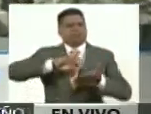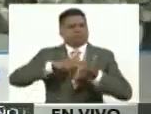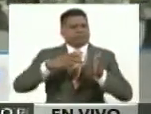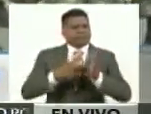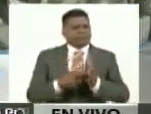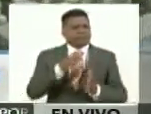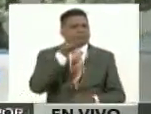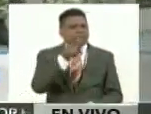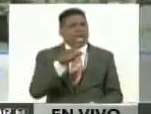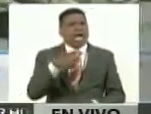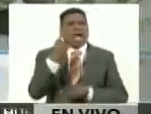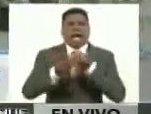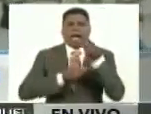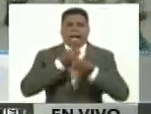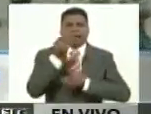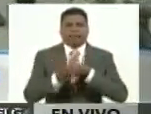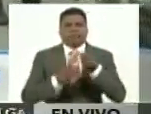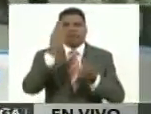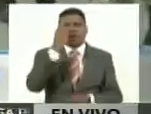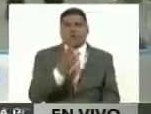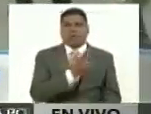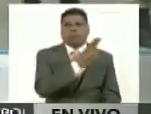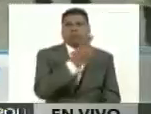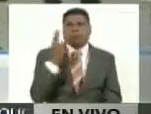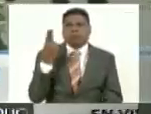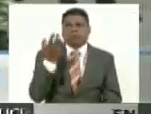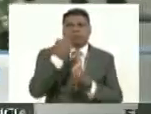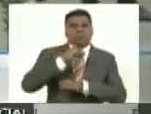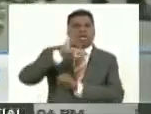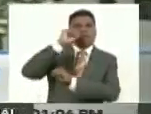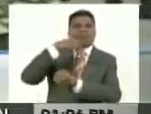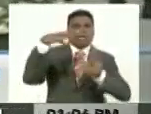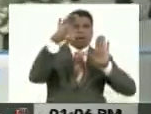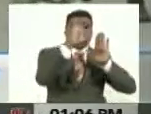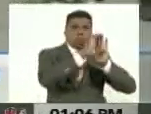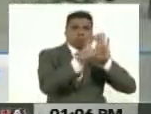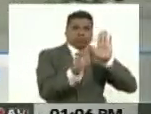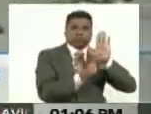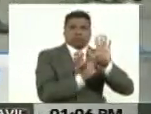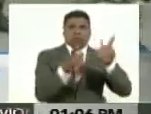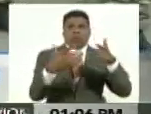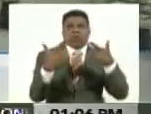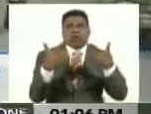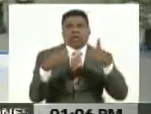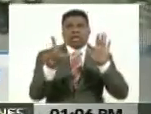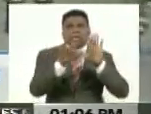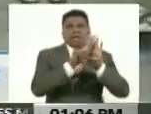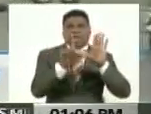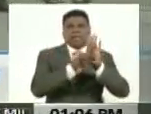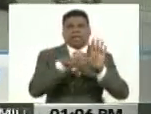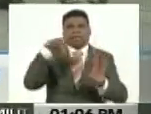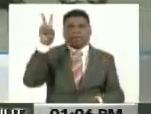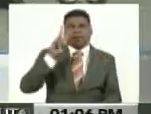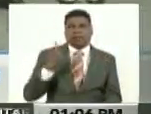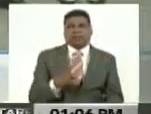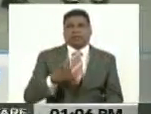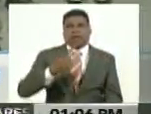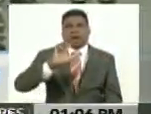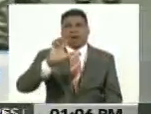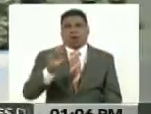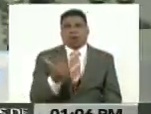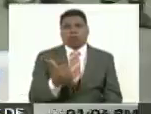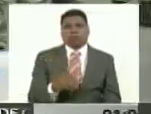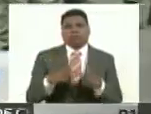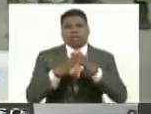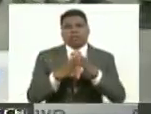a cumplir el compromiso de defender la Constitución y las leyes del país. Y otra máxima de